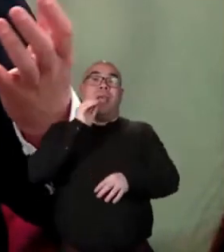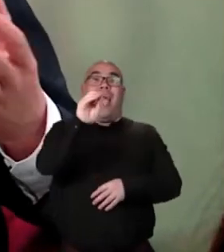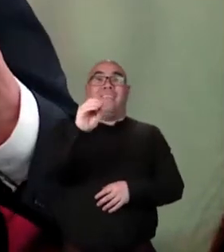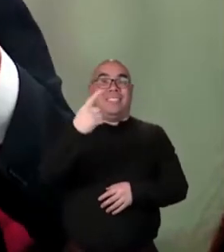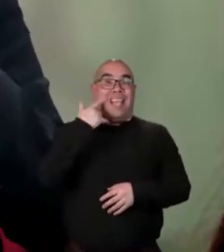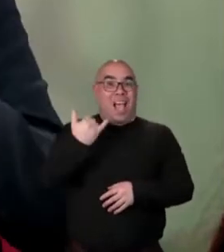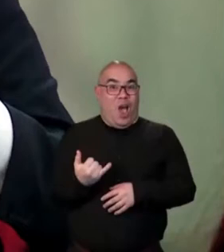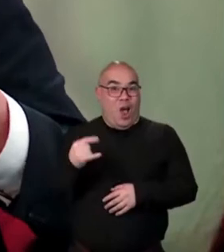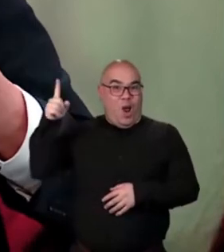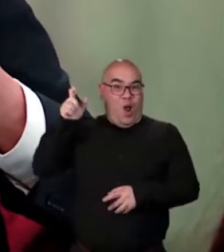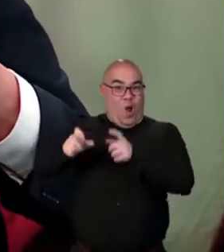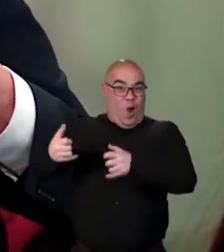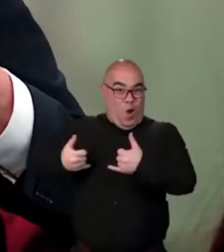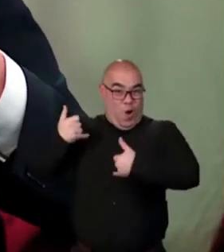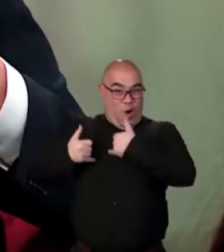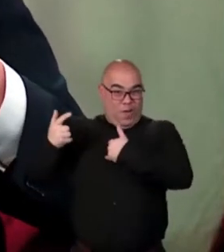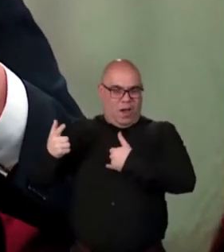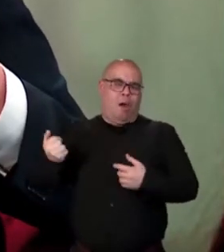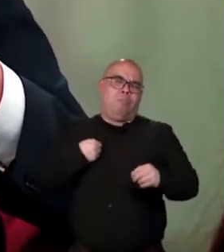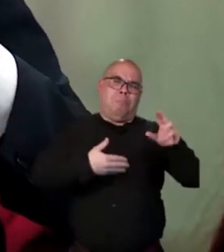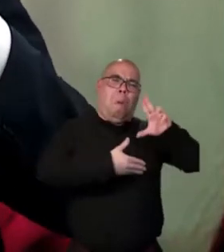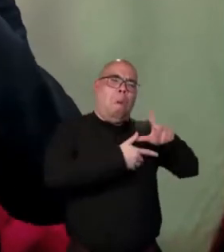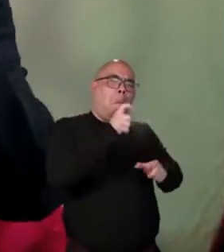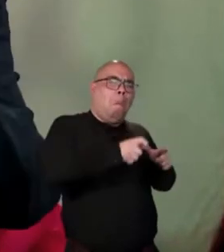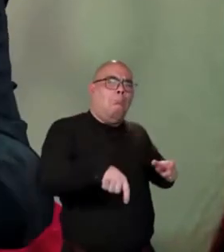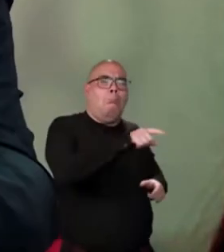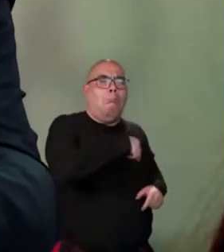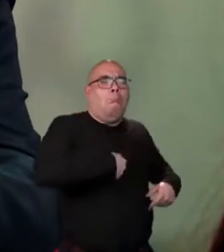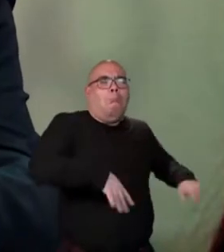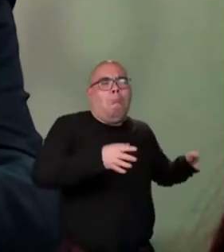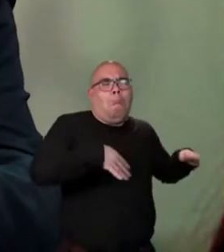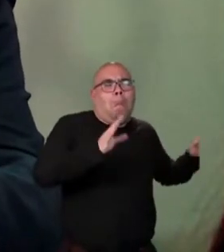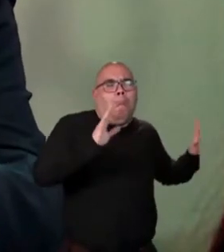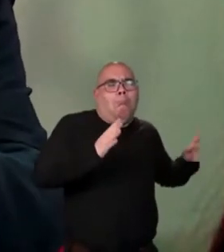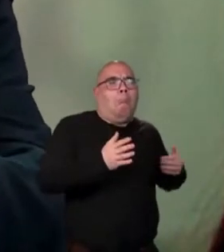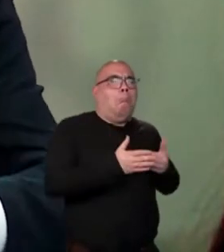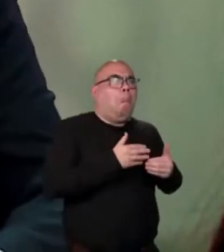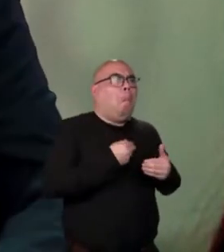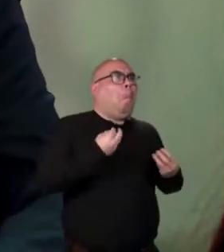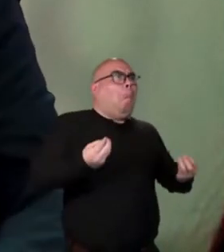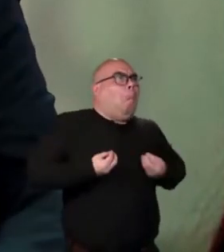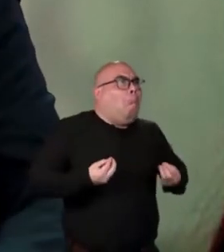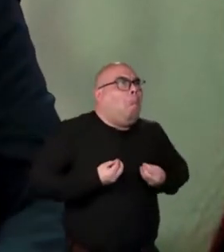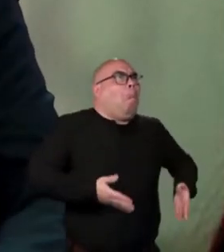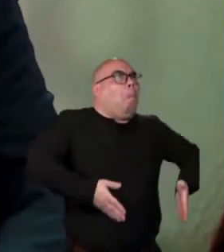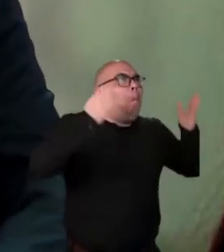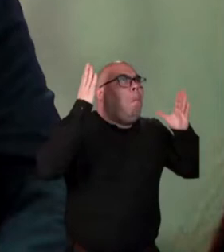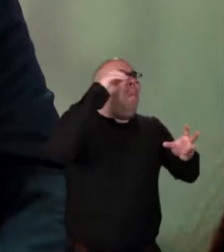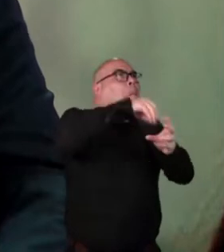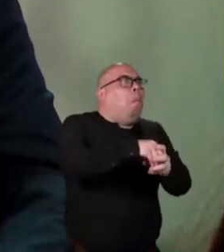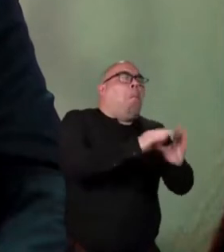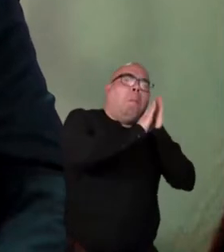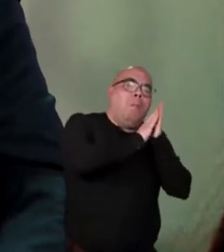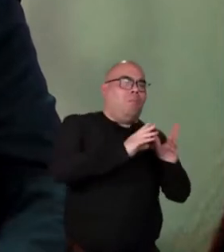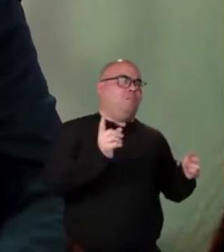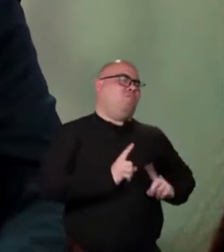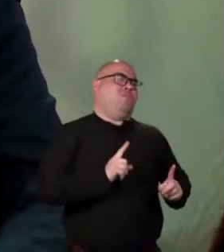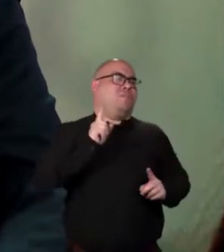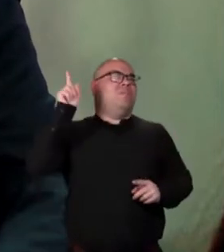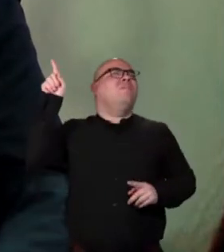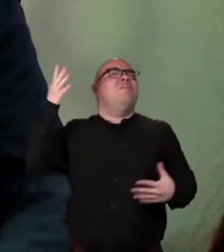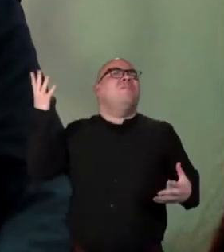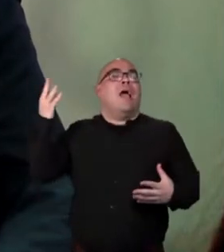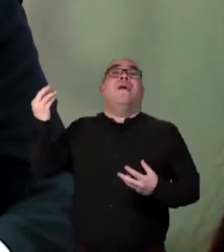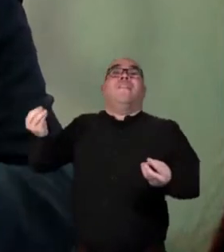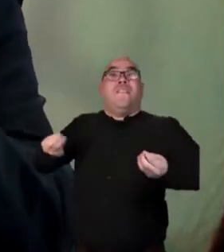latinos no es tan fácil porque nosotros no tenemos la cultura de vivir en la universidad ellos viven en la universidad y ellos que hacen más o